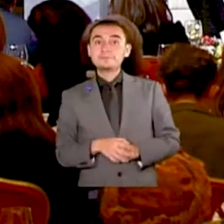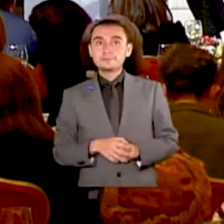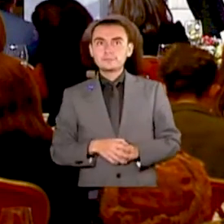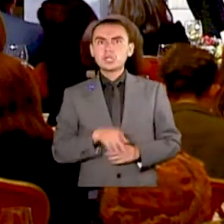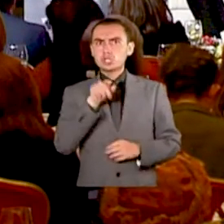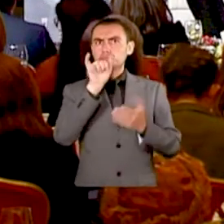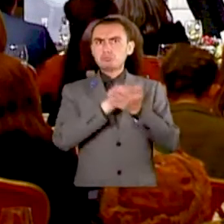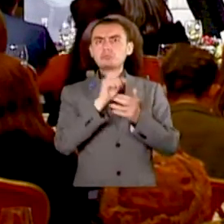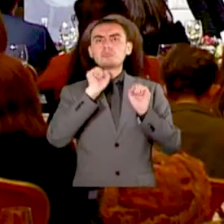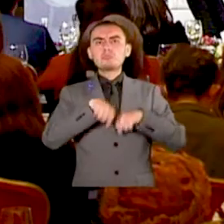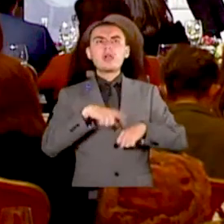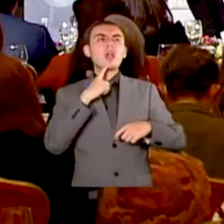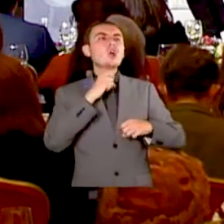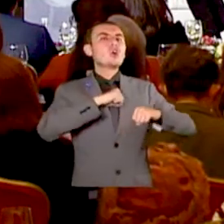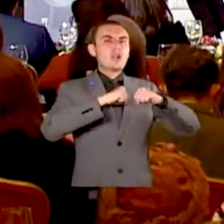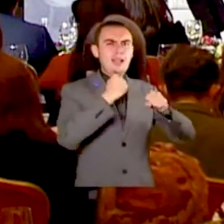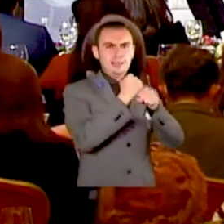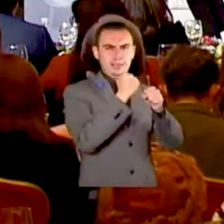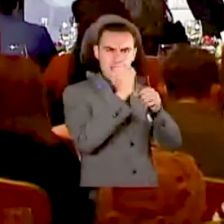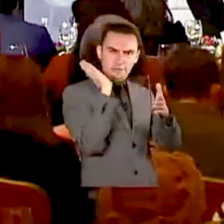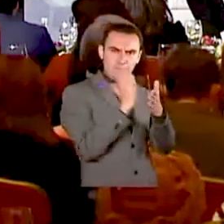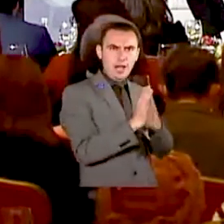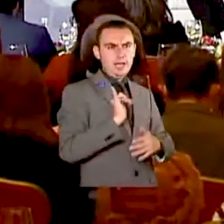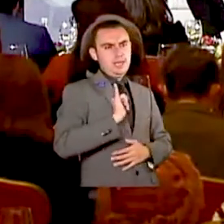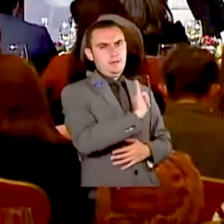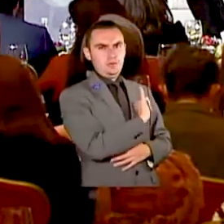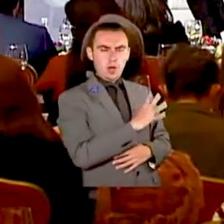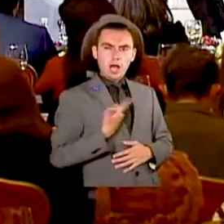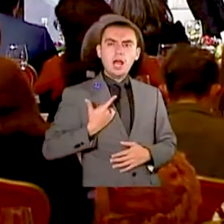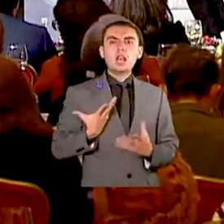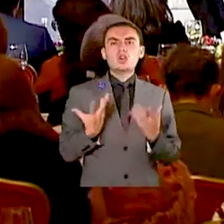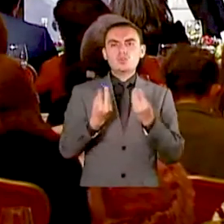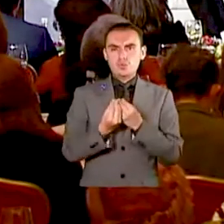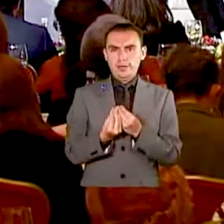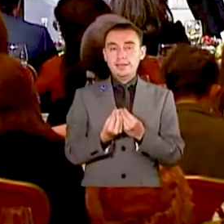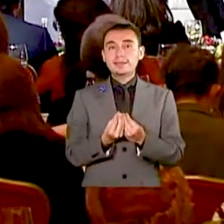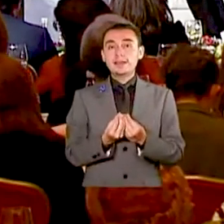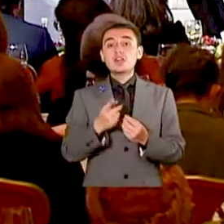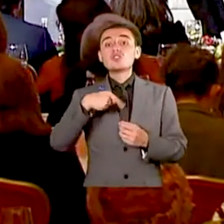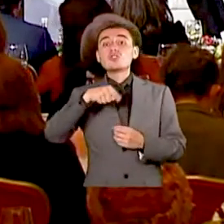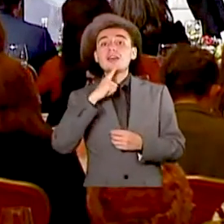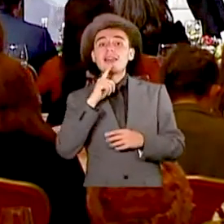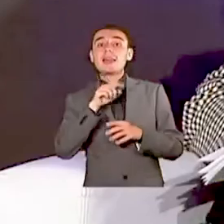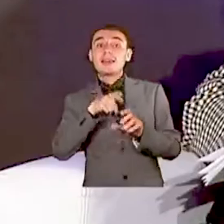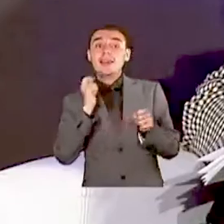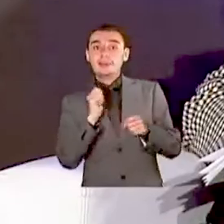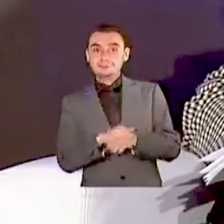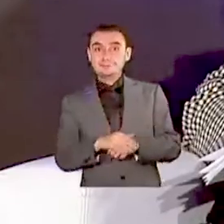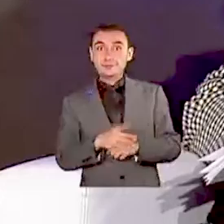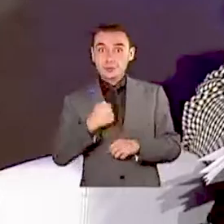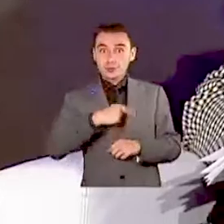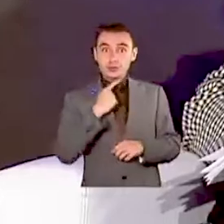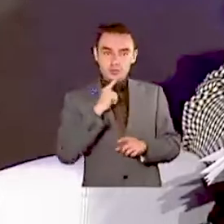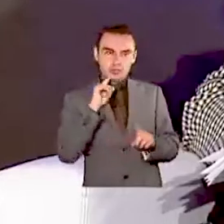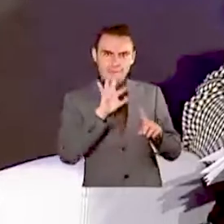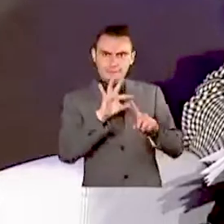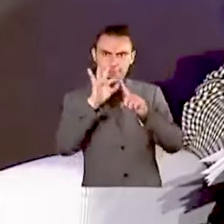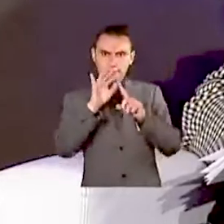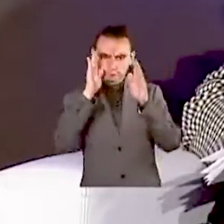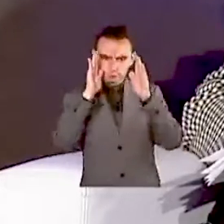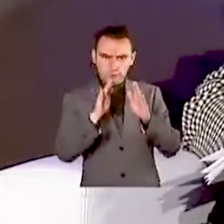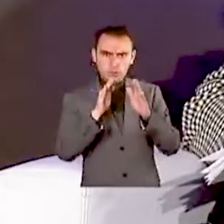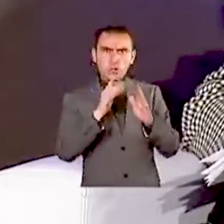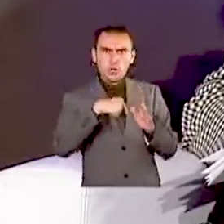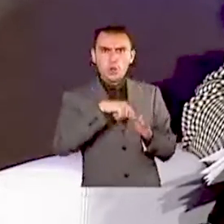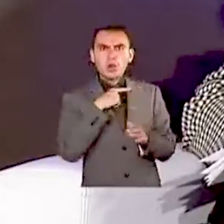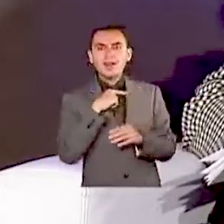puedo decir en riesgos laborales, individual, colectivo, regímenes exceptuados, porque también atendemos las prestaciones